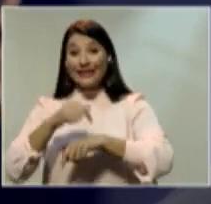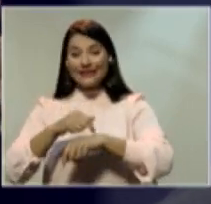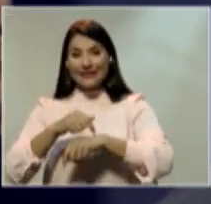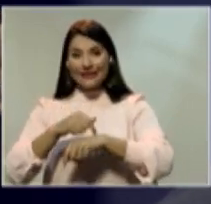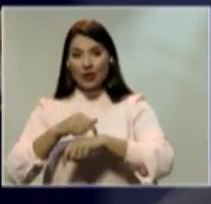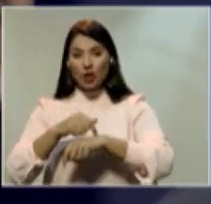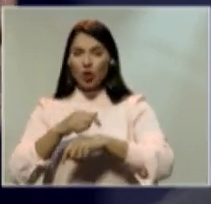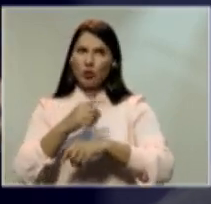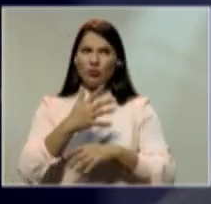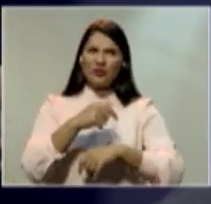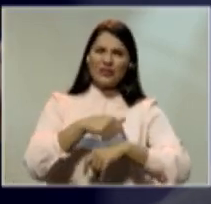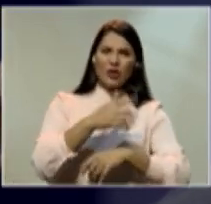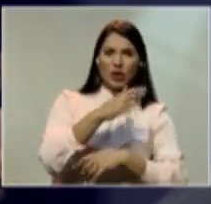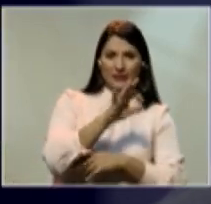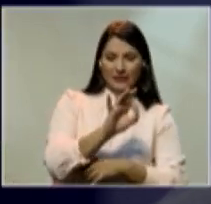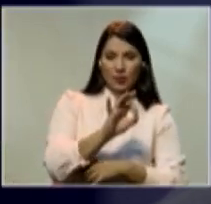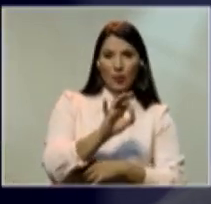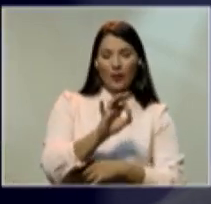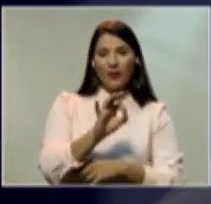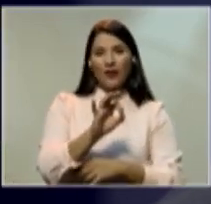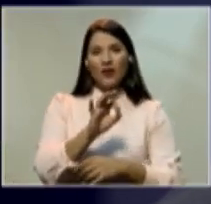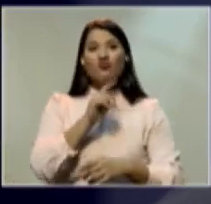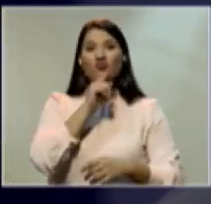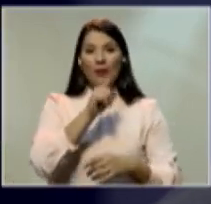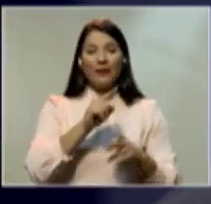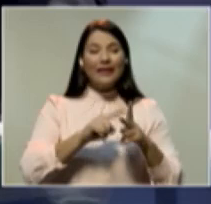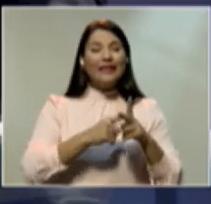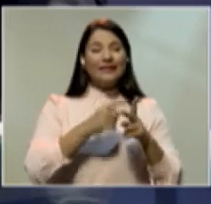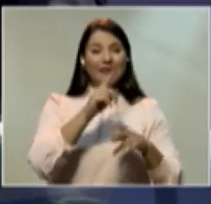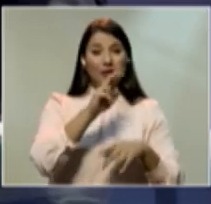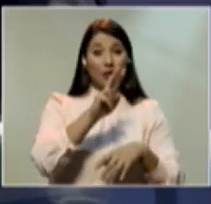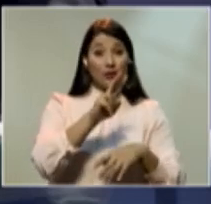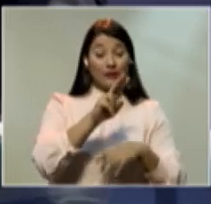en realidad, sí. Los estados modernos arrancan en el siglo XIX,